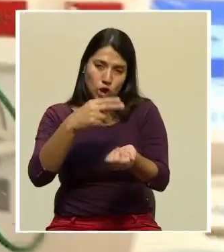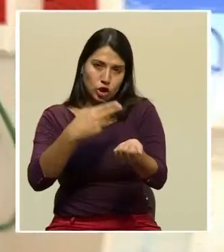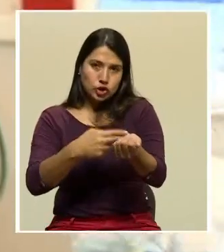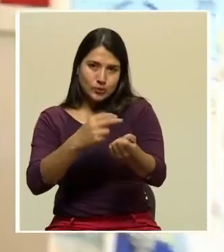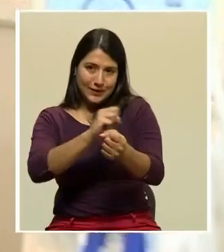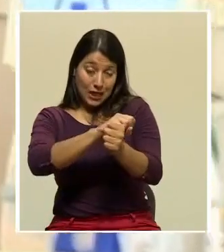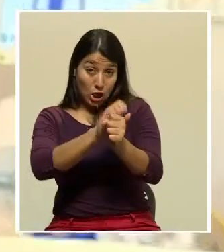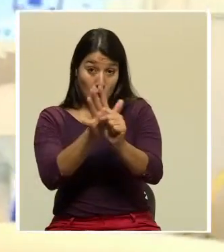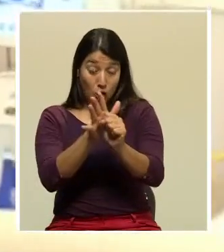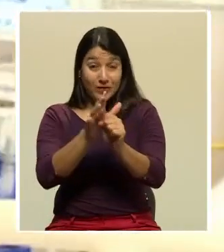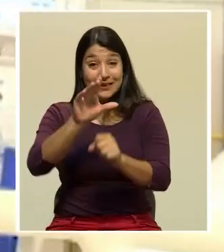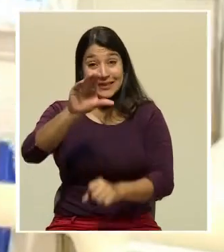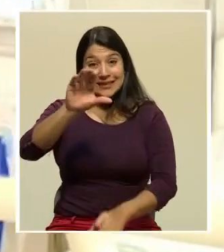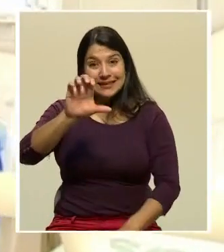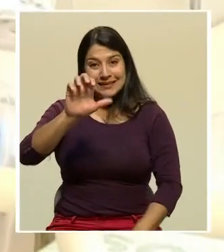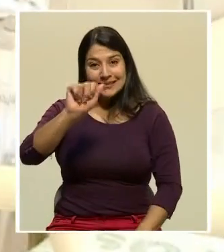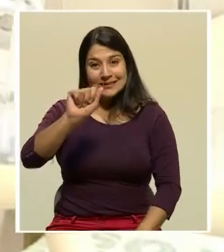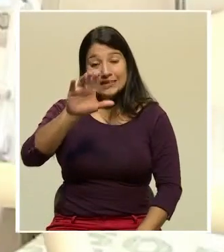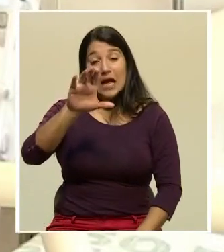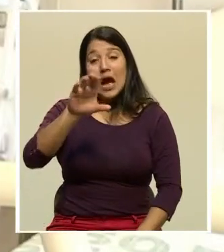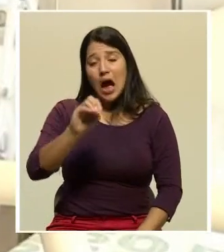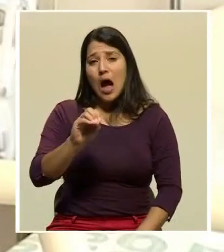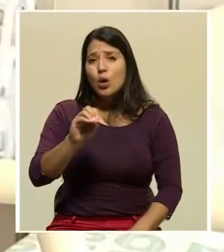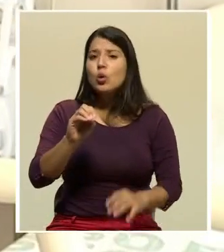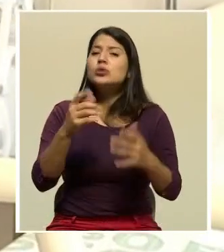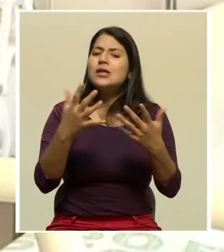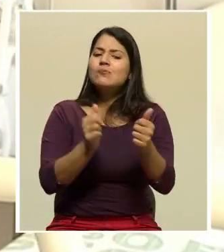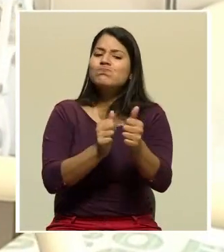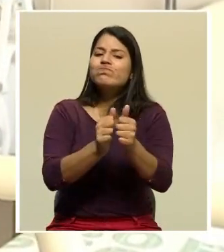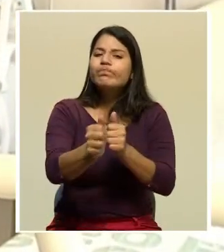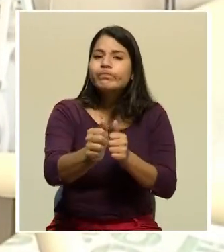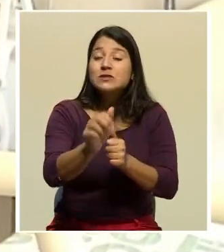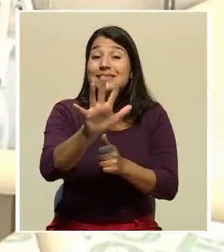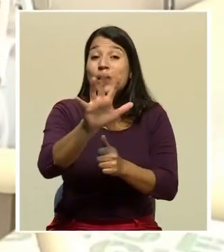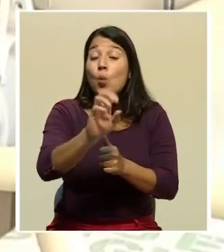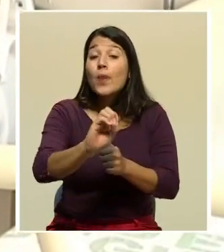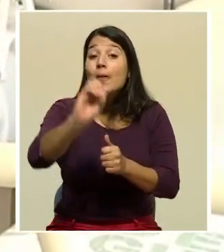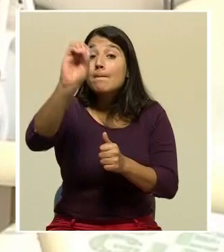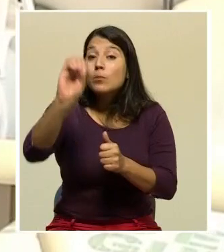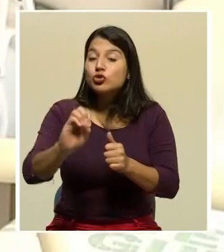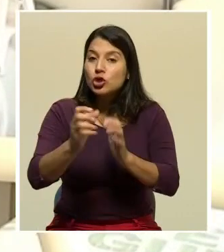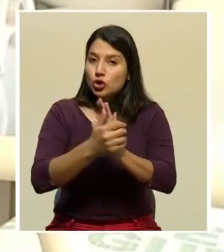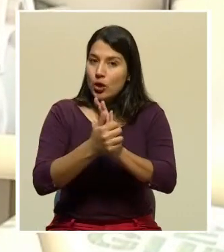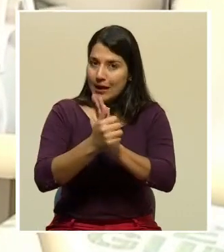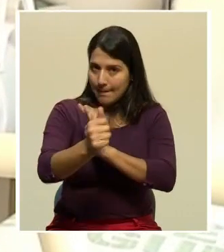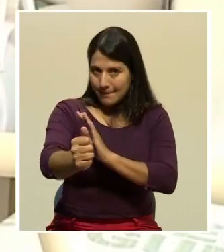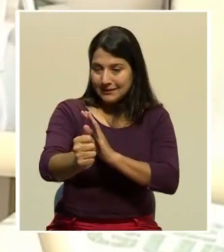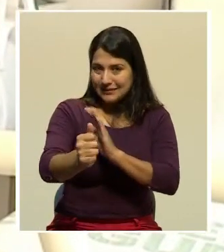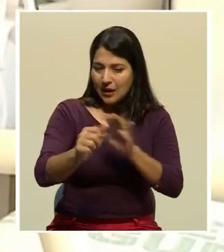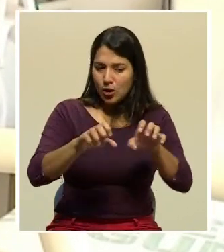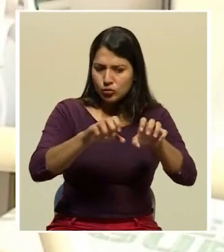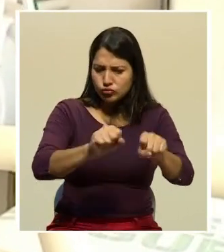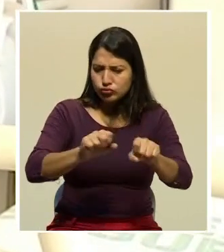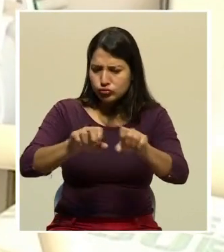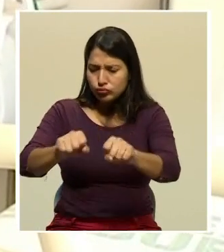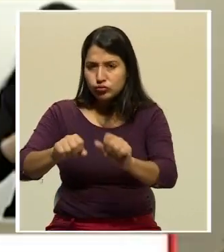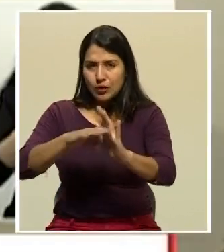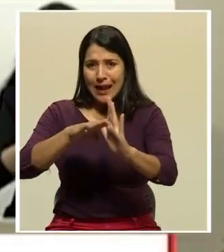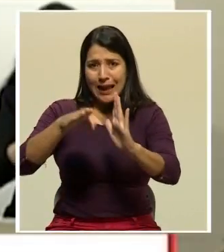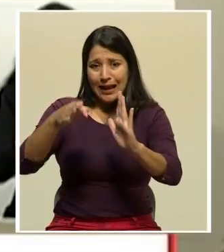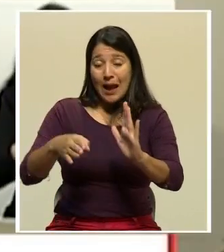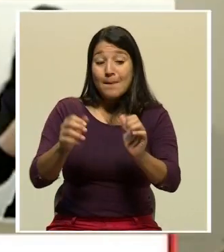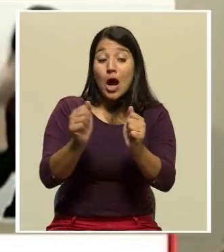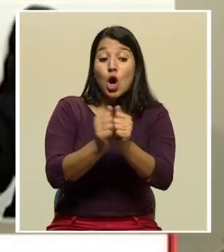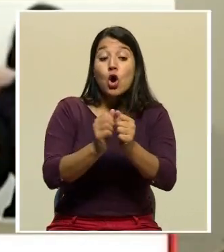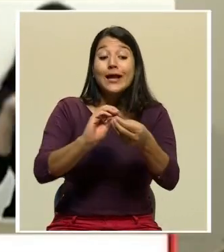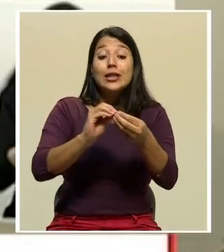de Pacientes con COVID-19, CEACO, superó el 50% de su capacidad con las hospitalizaciones de esta semana.